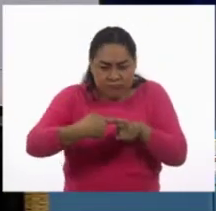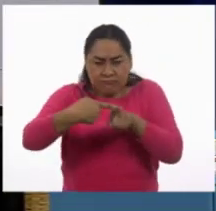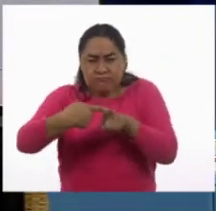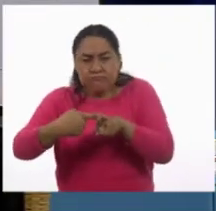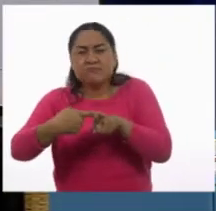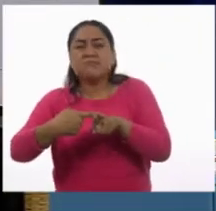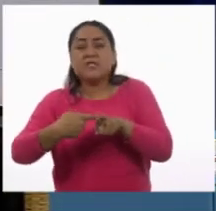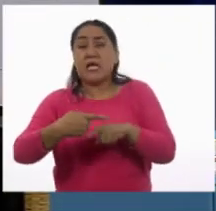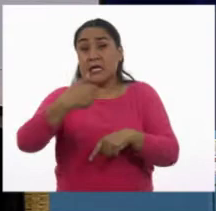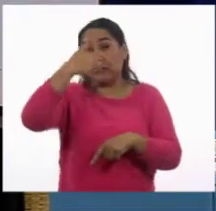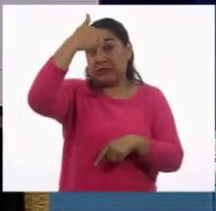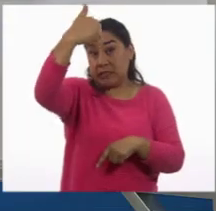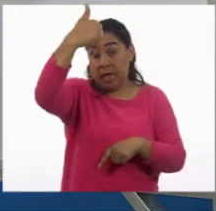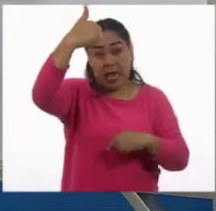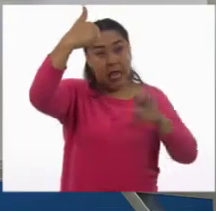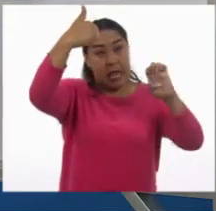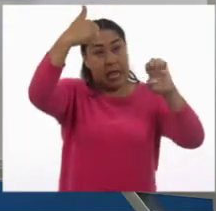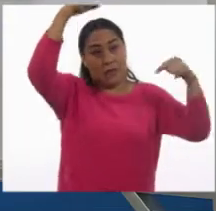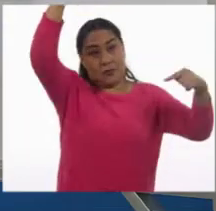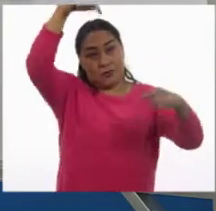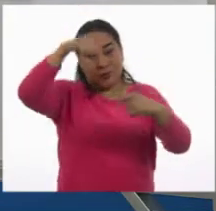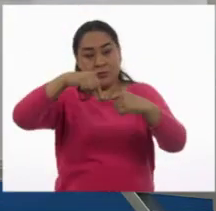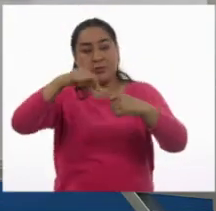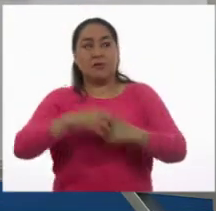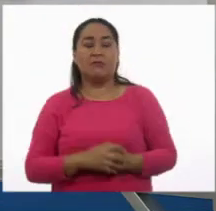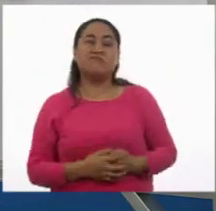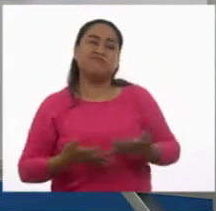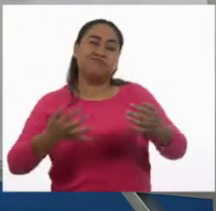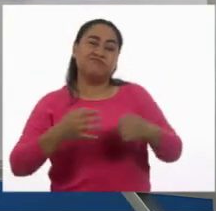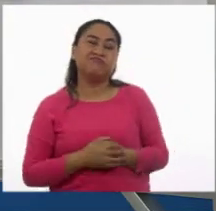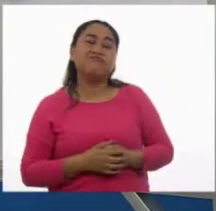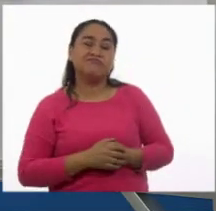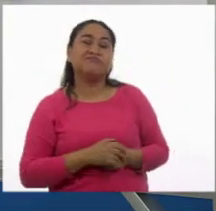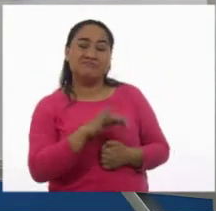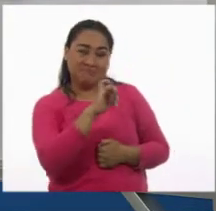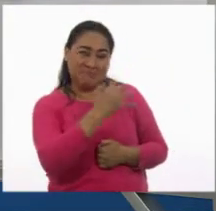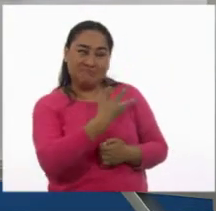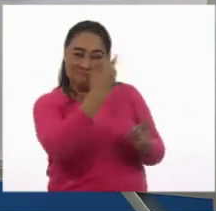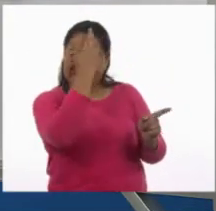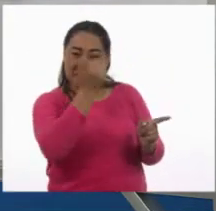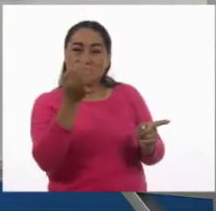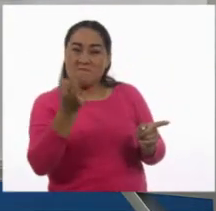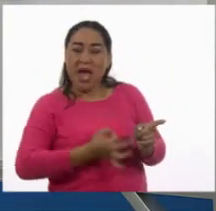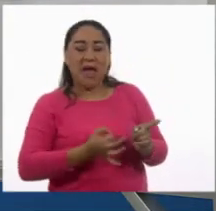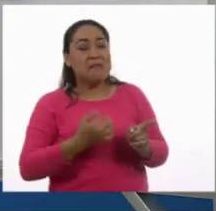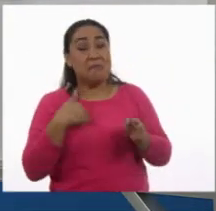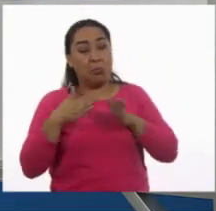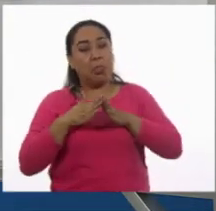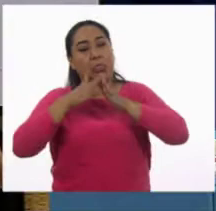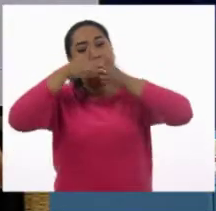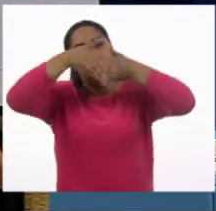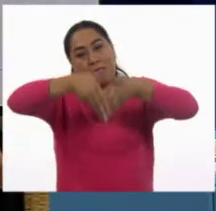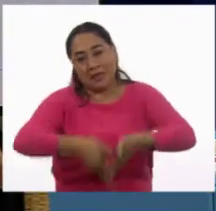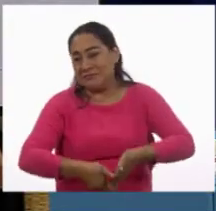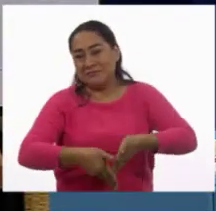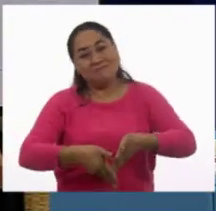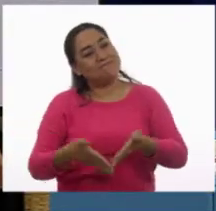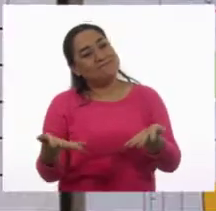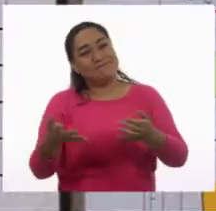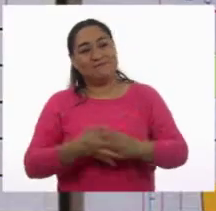6E. Ay, sí. Hundido. Oh, hundido.